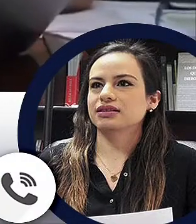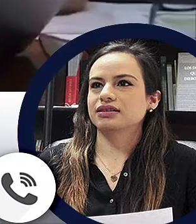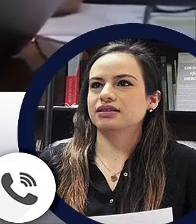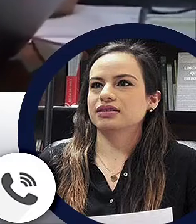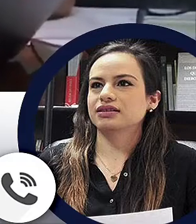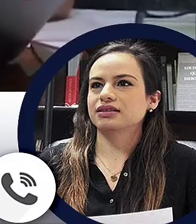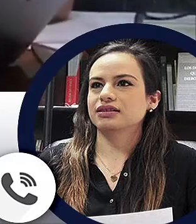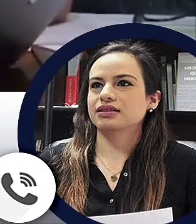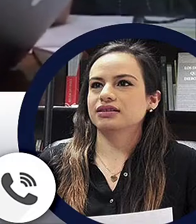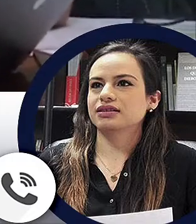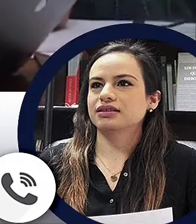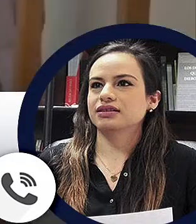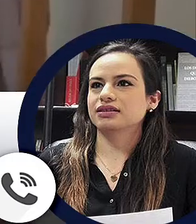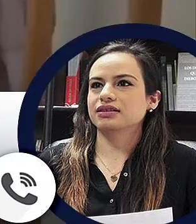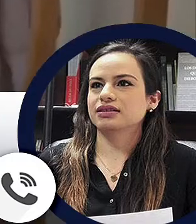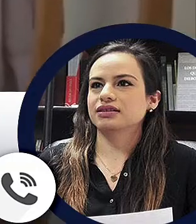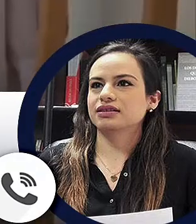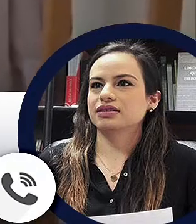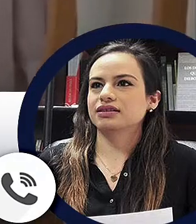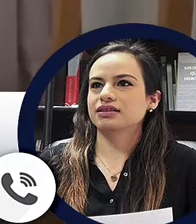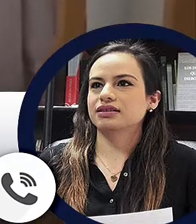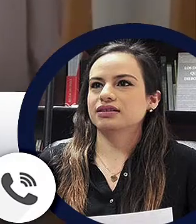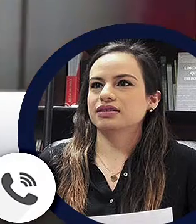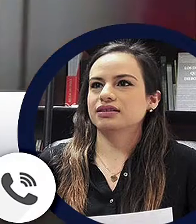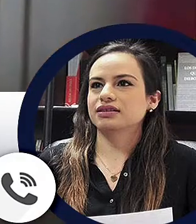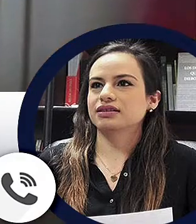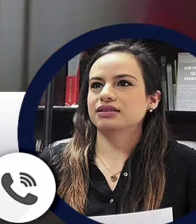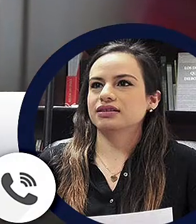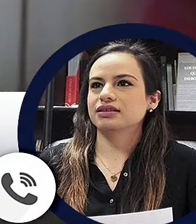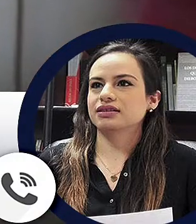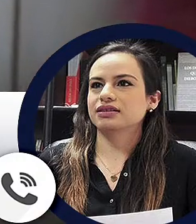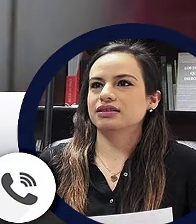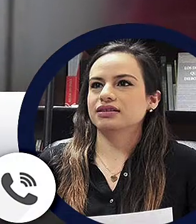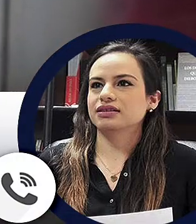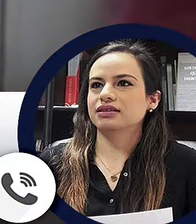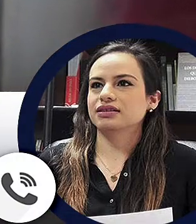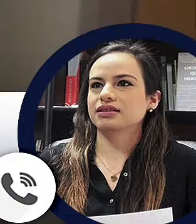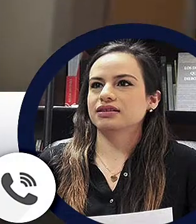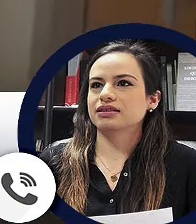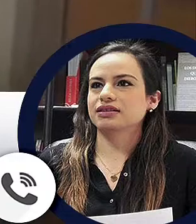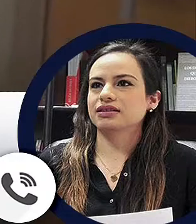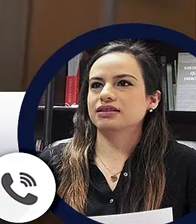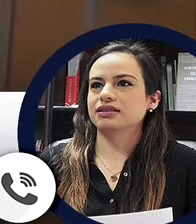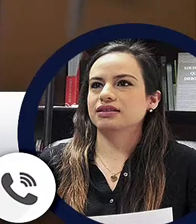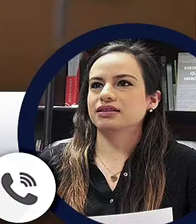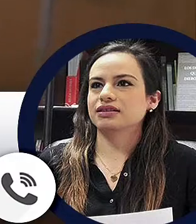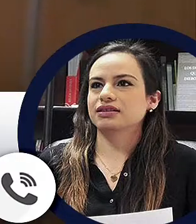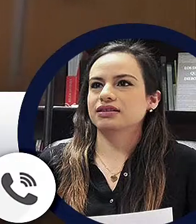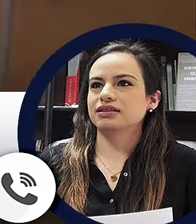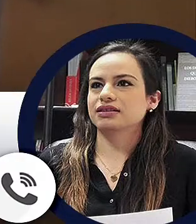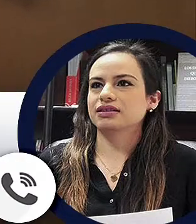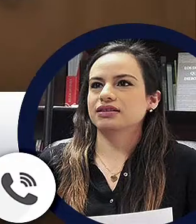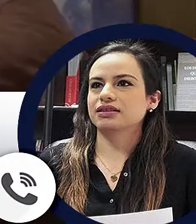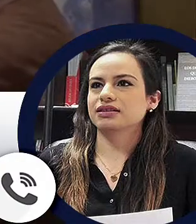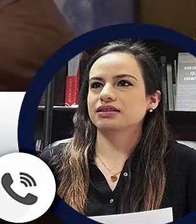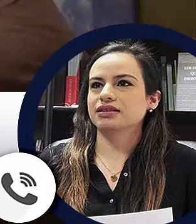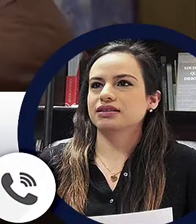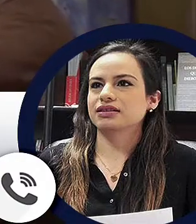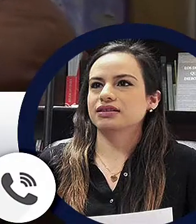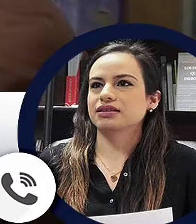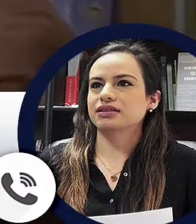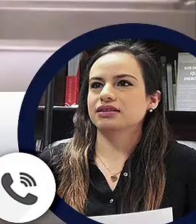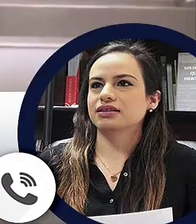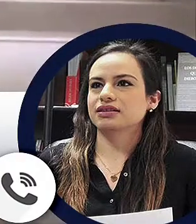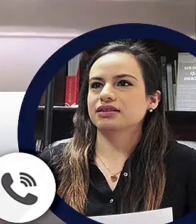completamente distintos, ¿no? Finalmente los virus tienen una estructura básica muy similar, sin embargo, tienen